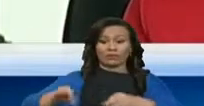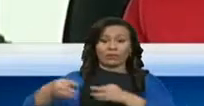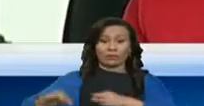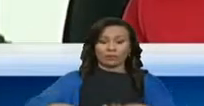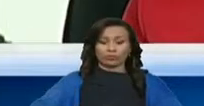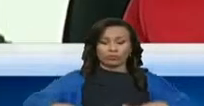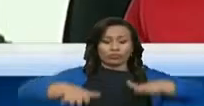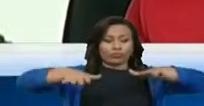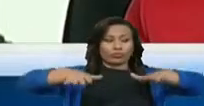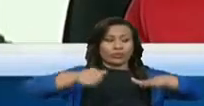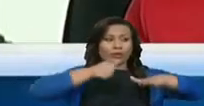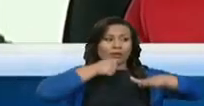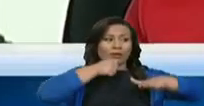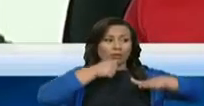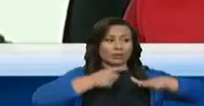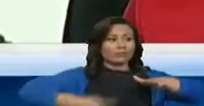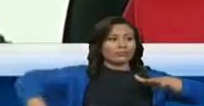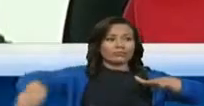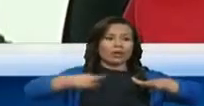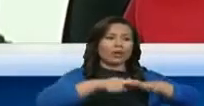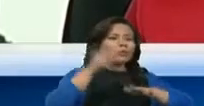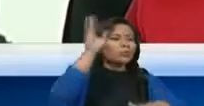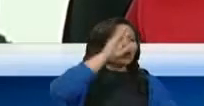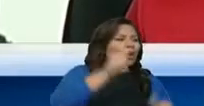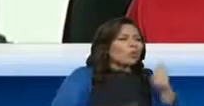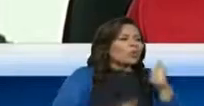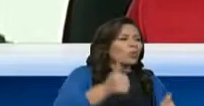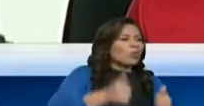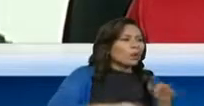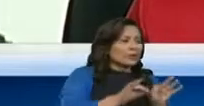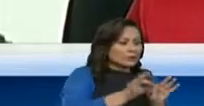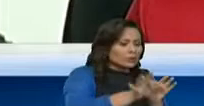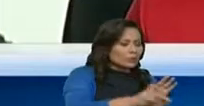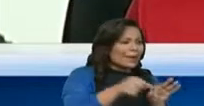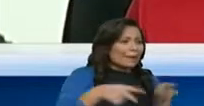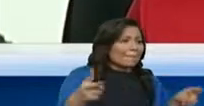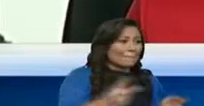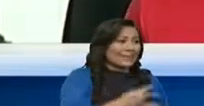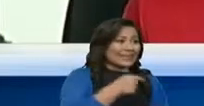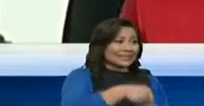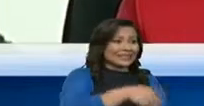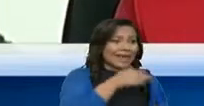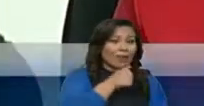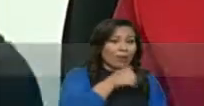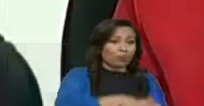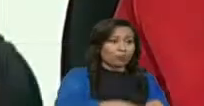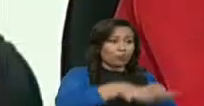cuáles serían aquellos cantones y parroquias de cantones que podrían estar afectados.